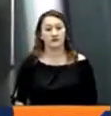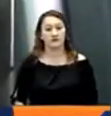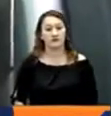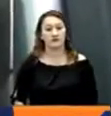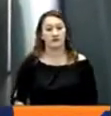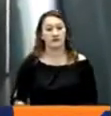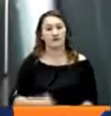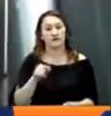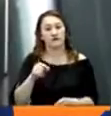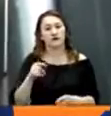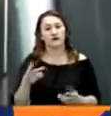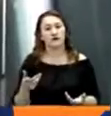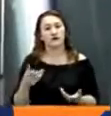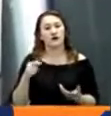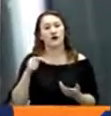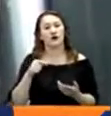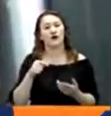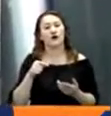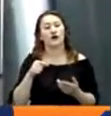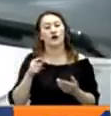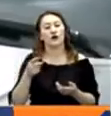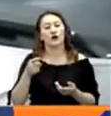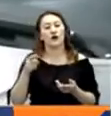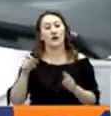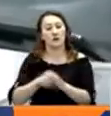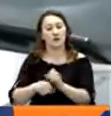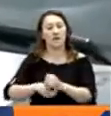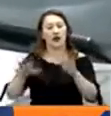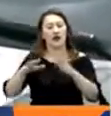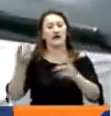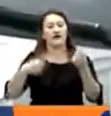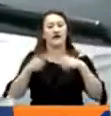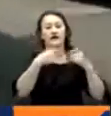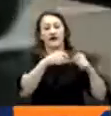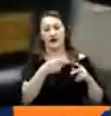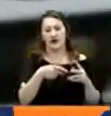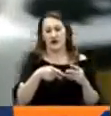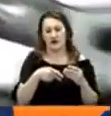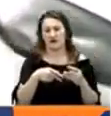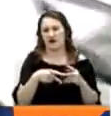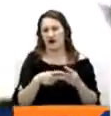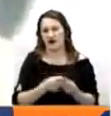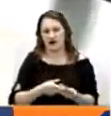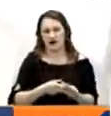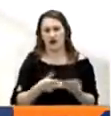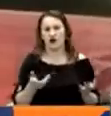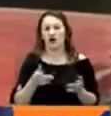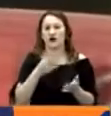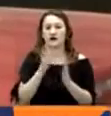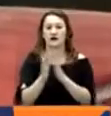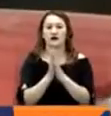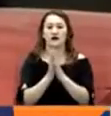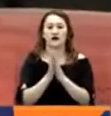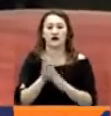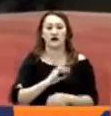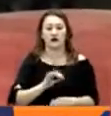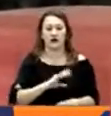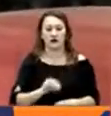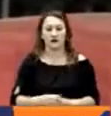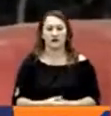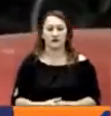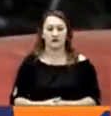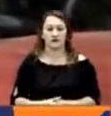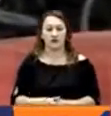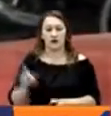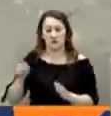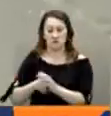se dedica a la comercialización de autopartes y talleres mecánicos. Es muy concurrido y está en el centro de Cali. La verdad, eso estalló un petardo